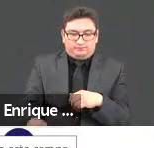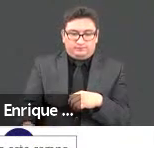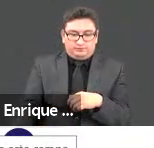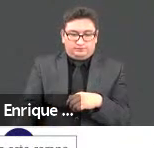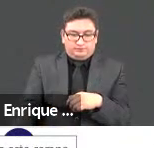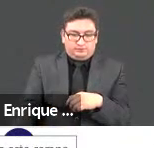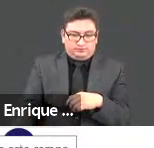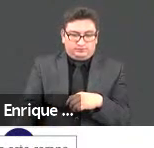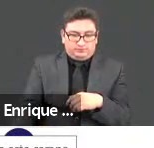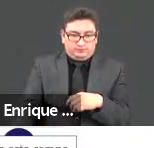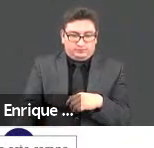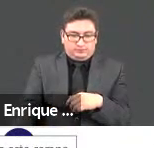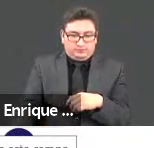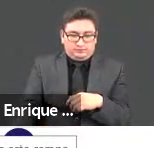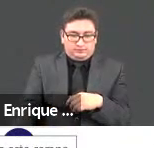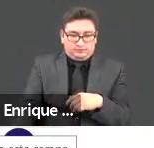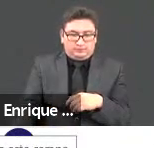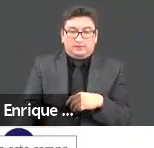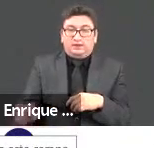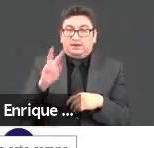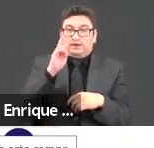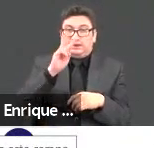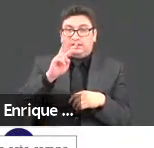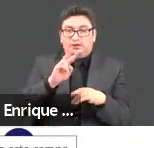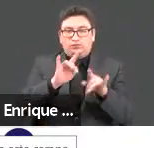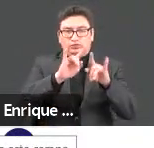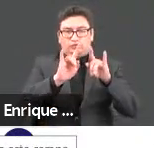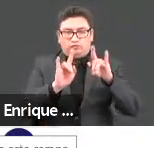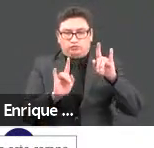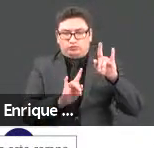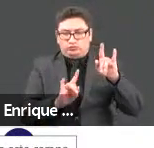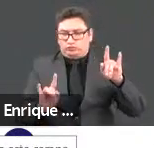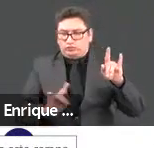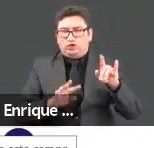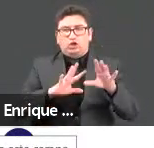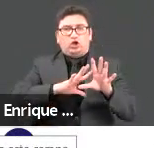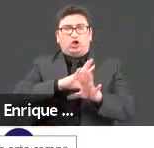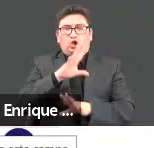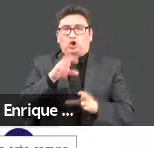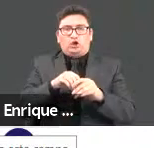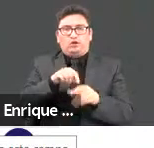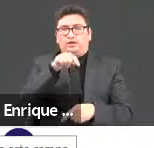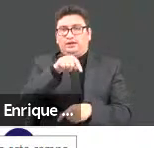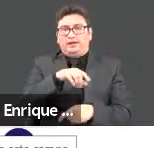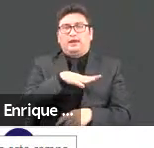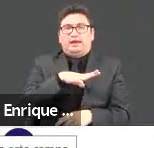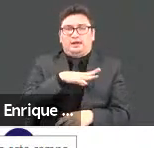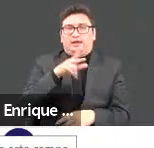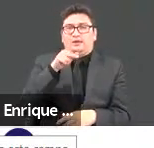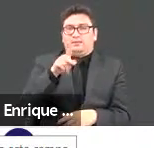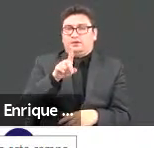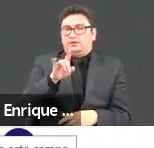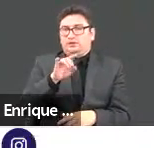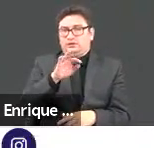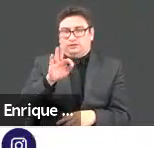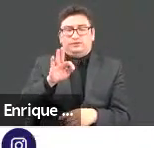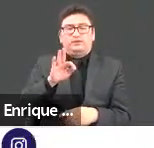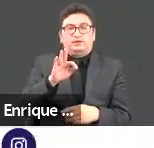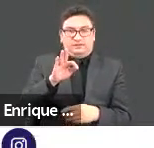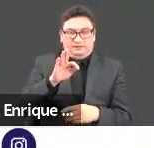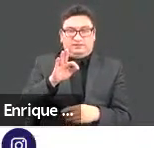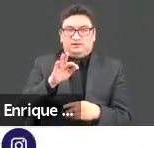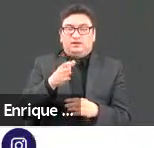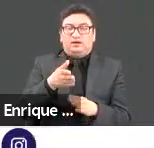¿verdad?, todas las publicaciones con las que cuenta en formato PDF, específicamente